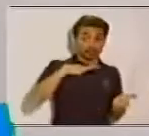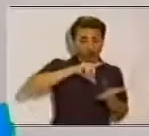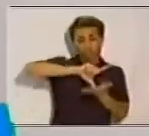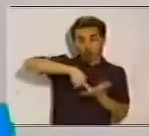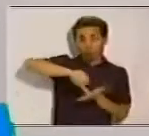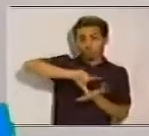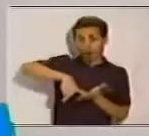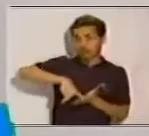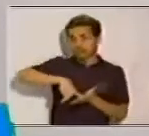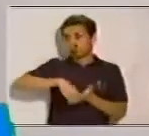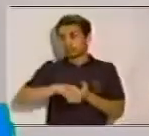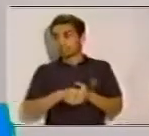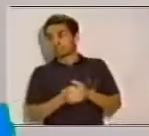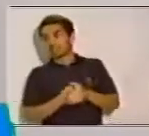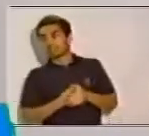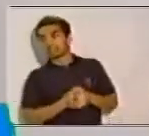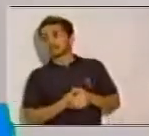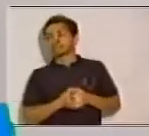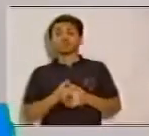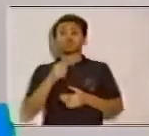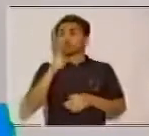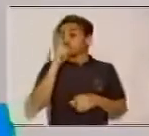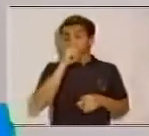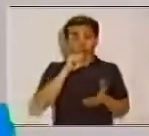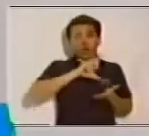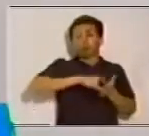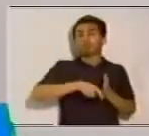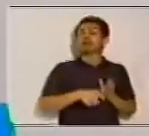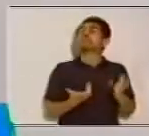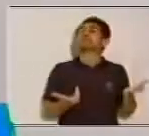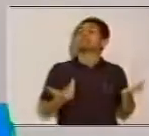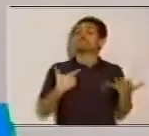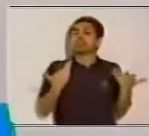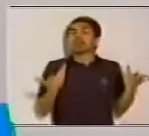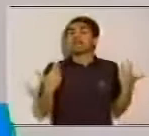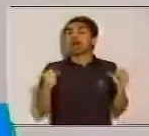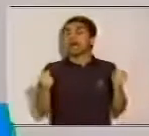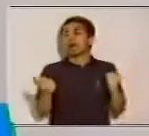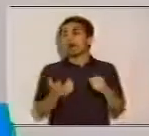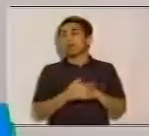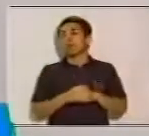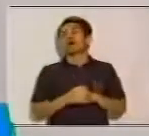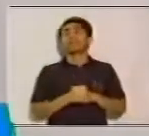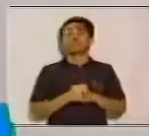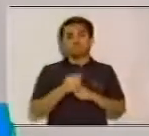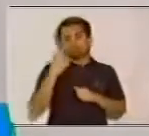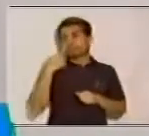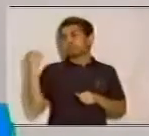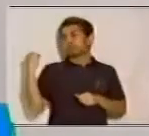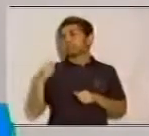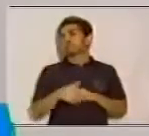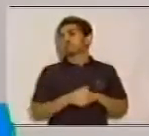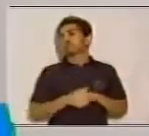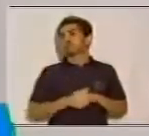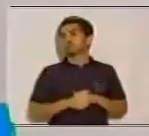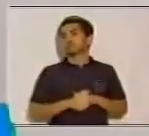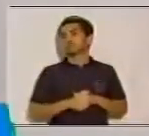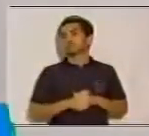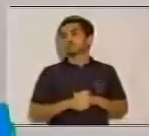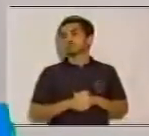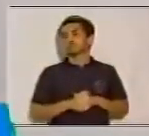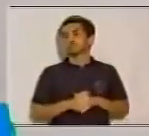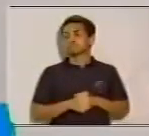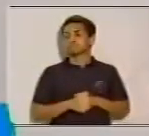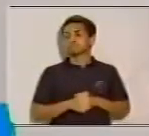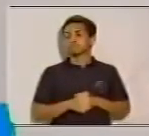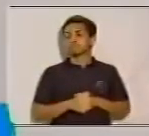no. Ah, entonces les tengo plan B. ¿Preparados? Preparados, pues, plan B. Fíjese, profe, que yo no